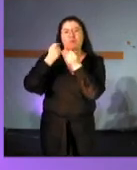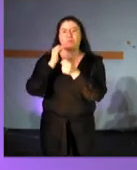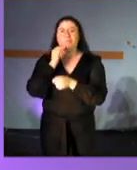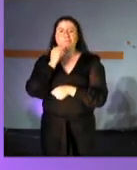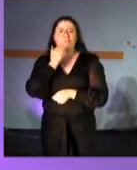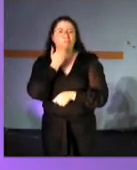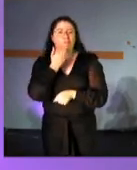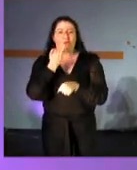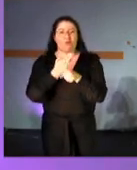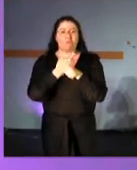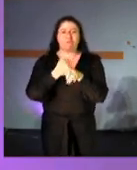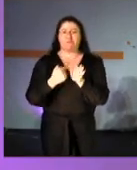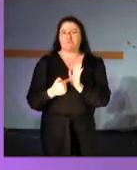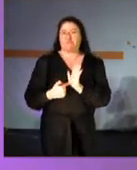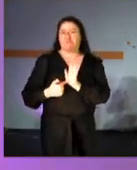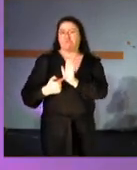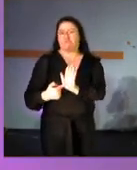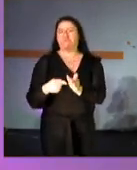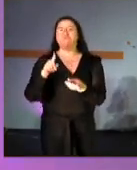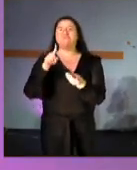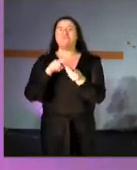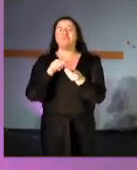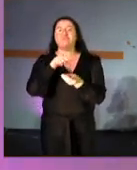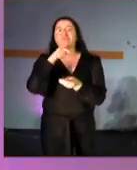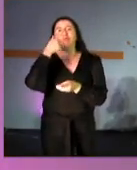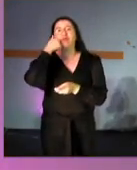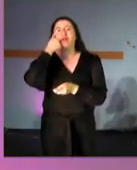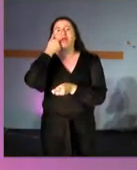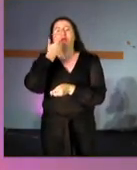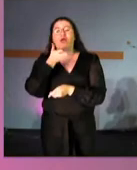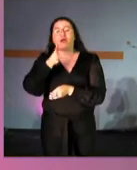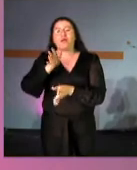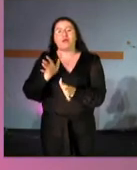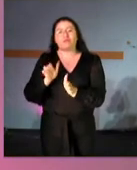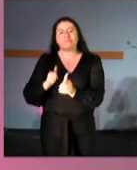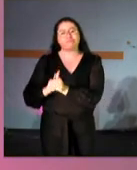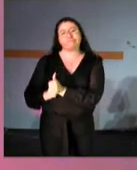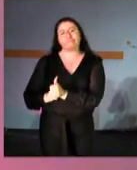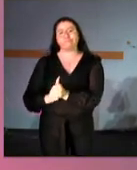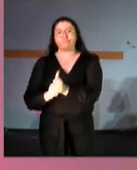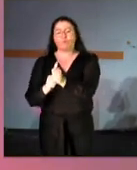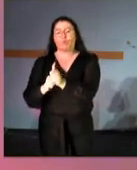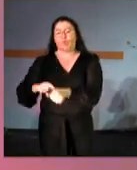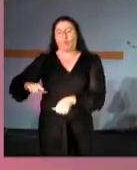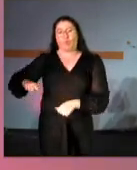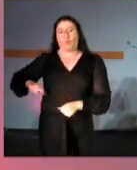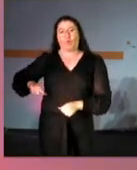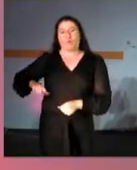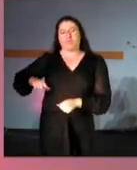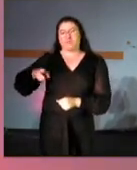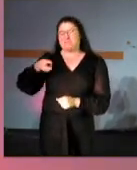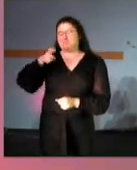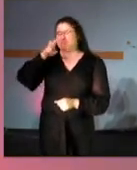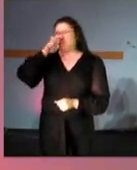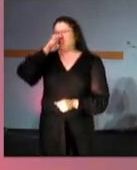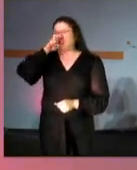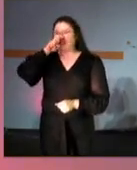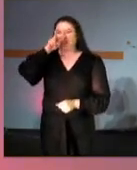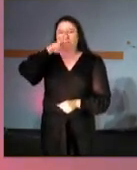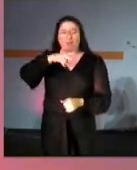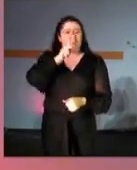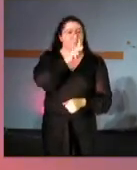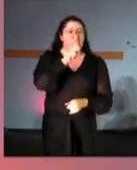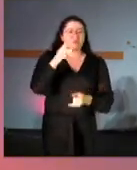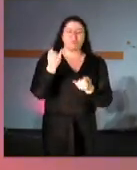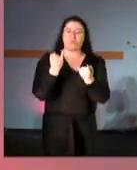presente en pro del sostenimiento de una dictadura que tiene rasgos muy